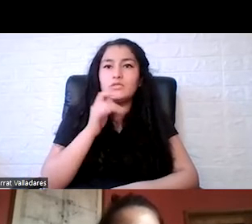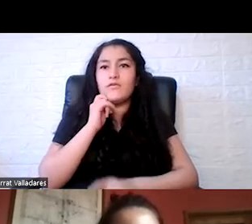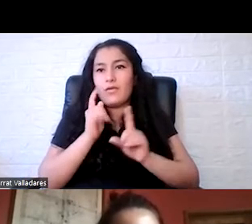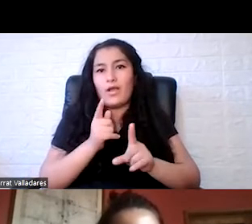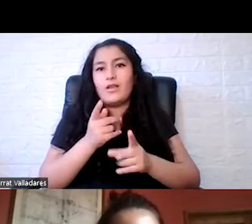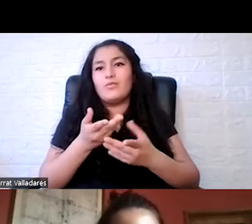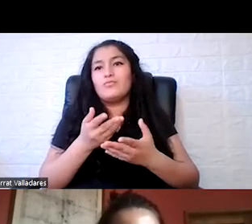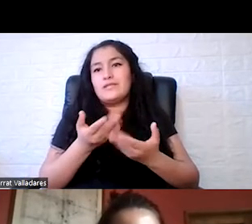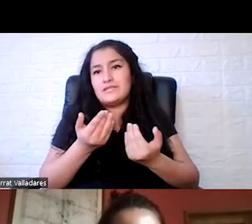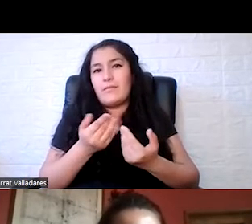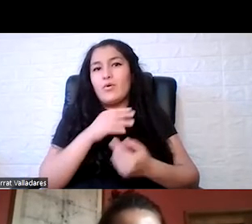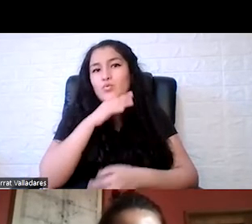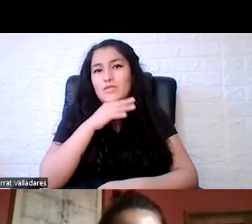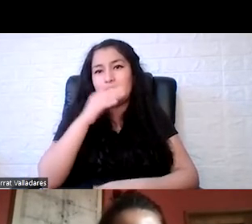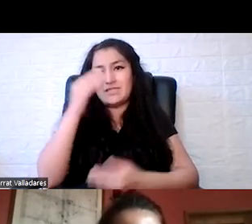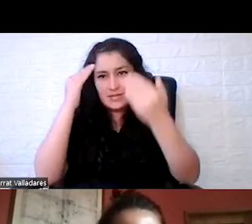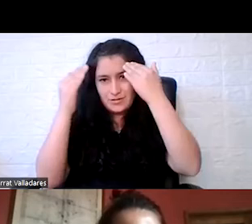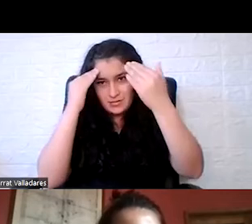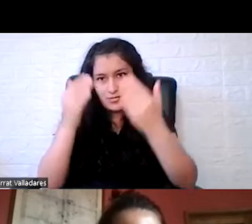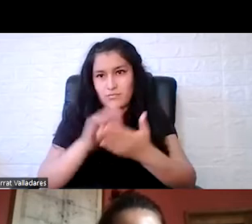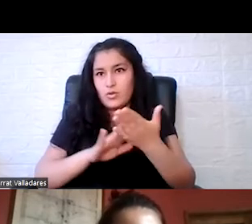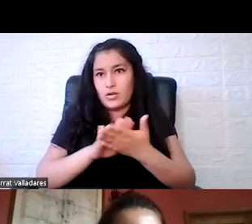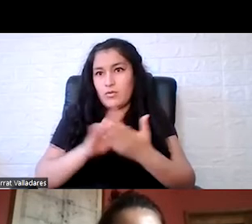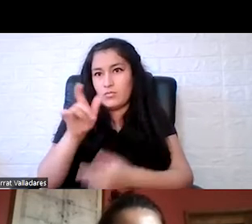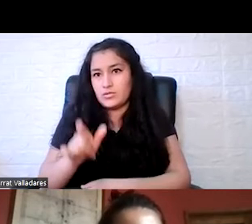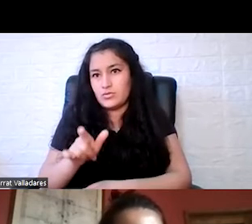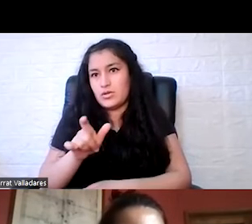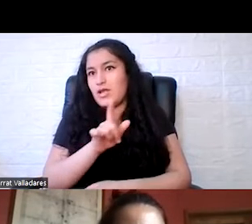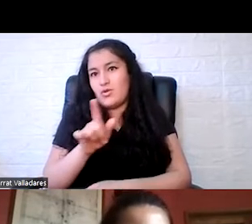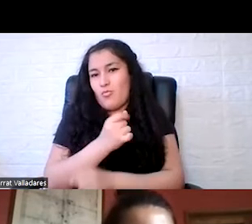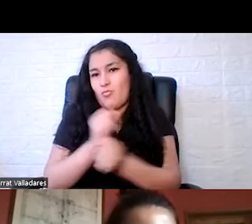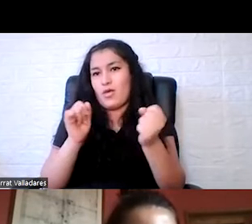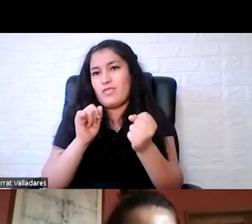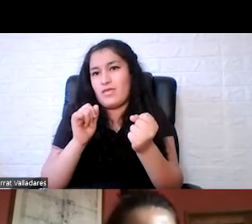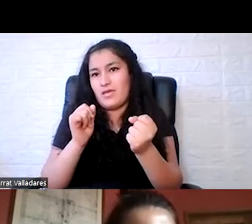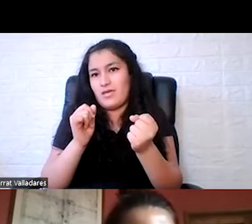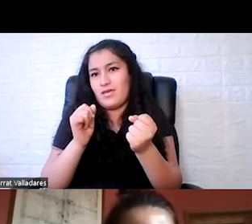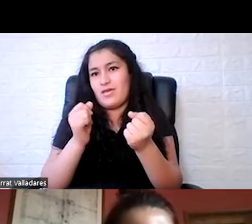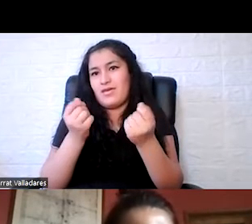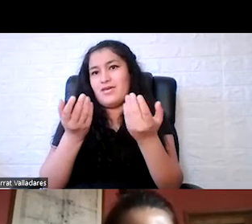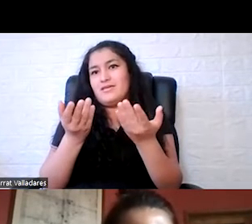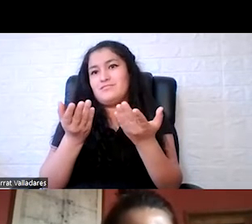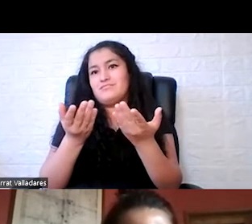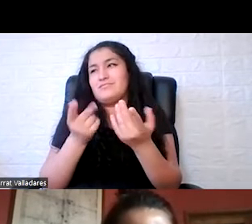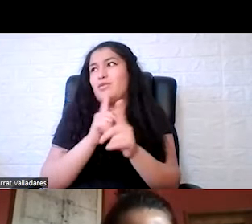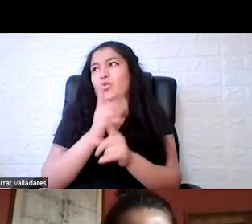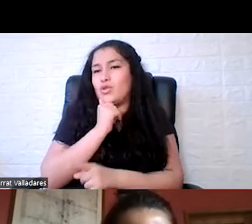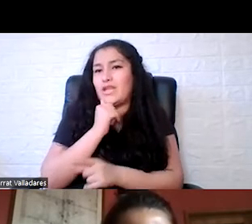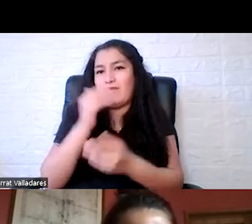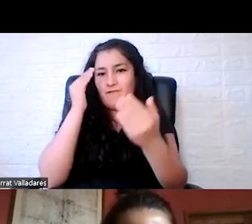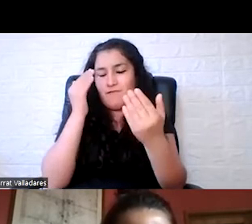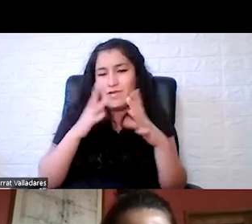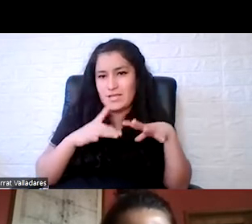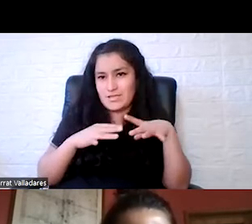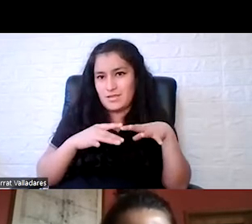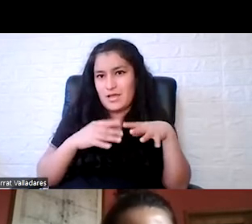¿no? El ser humano no puede estar infeliz. Entonces siempre buscamos una homeostasis, buscamos un bienestar y encontrar el sentido,